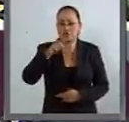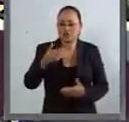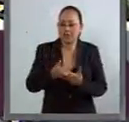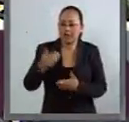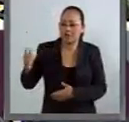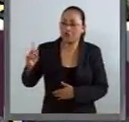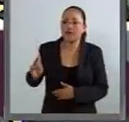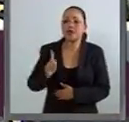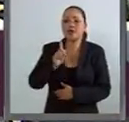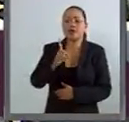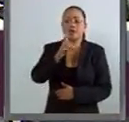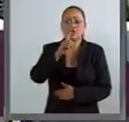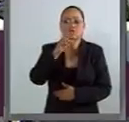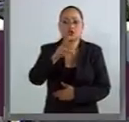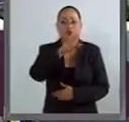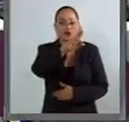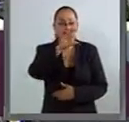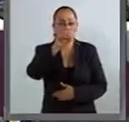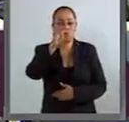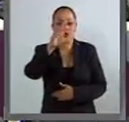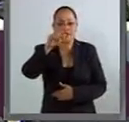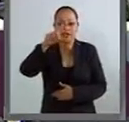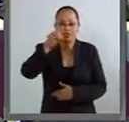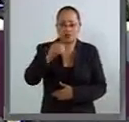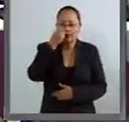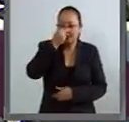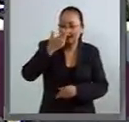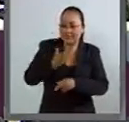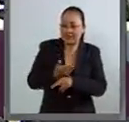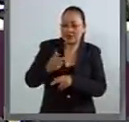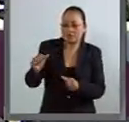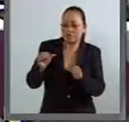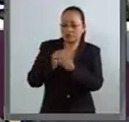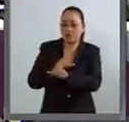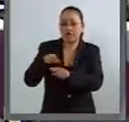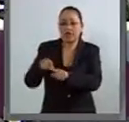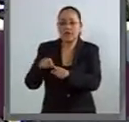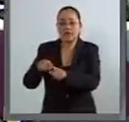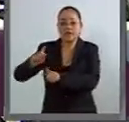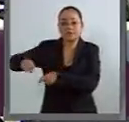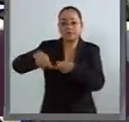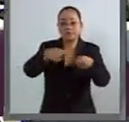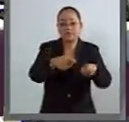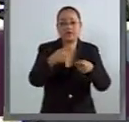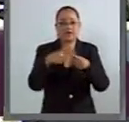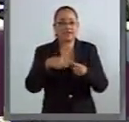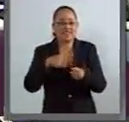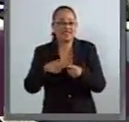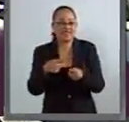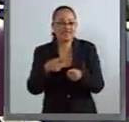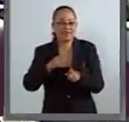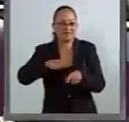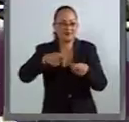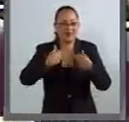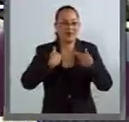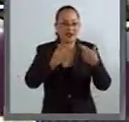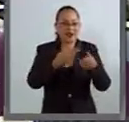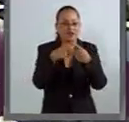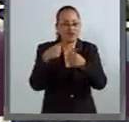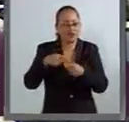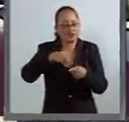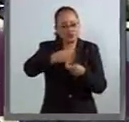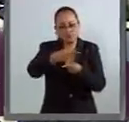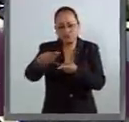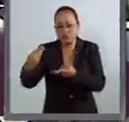doctor Rolando González, secretario general alterno, haga entrega de los obsequios que se le